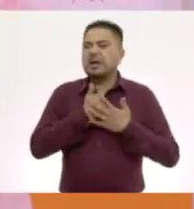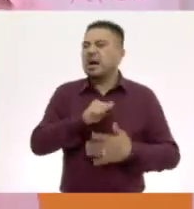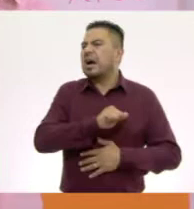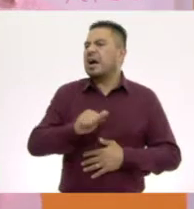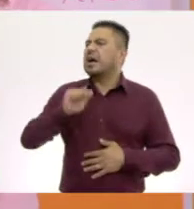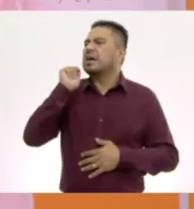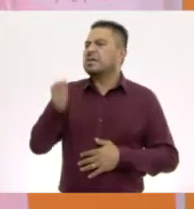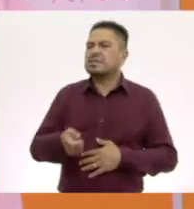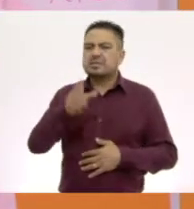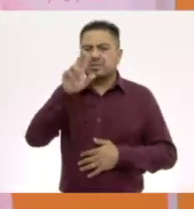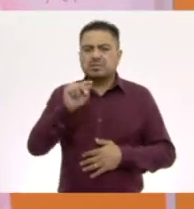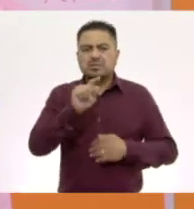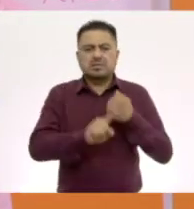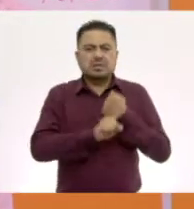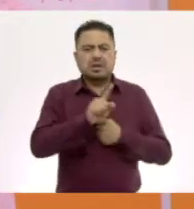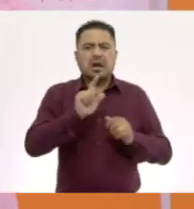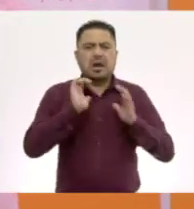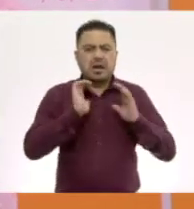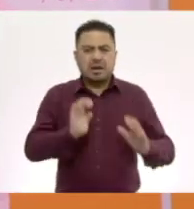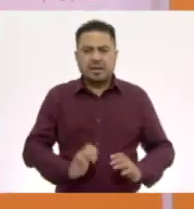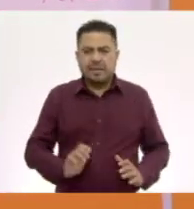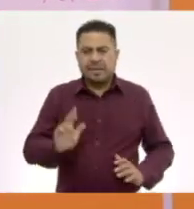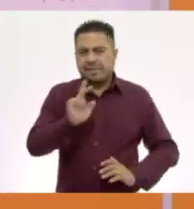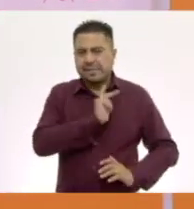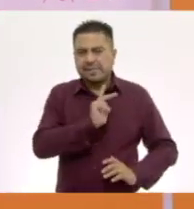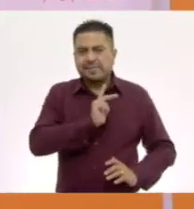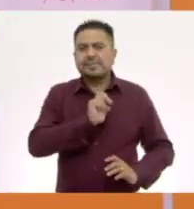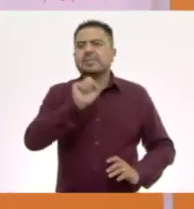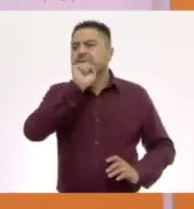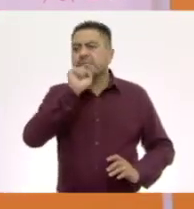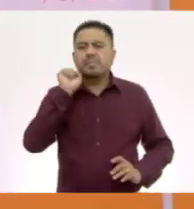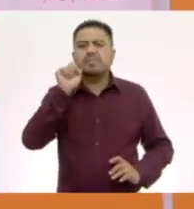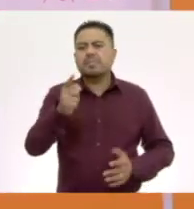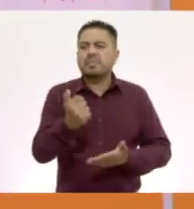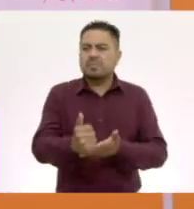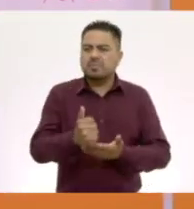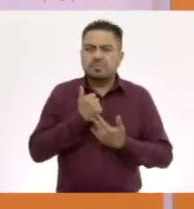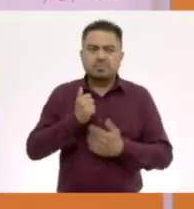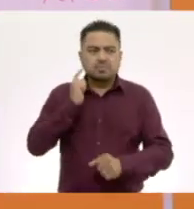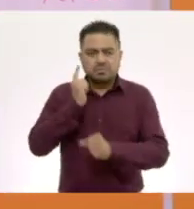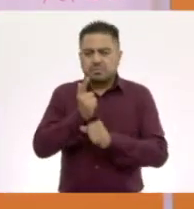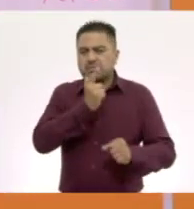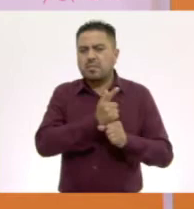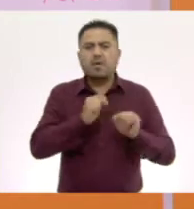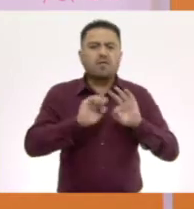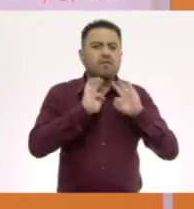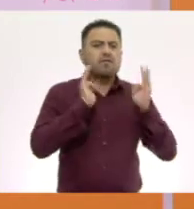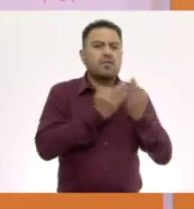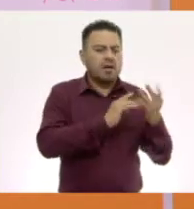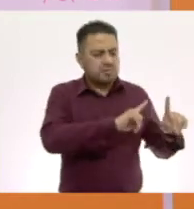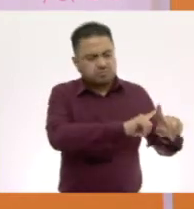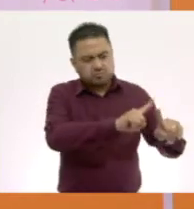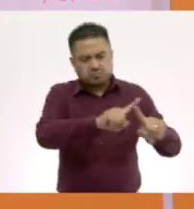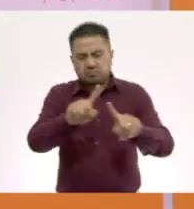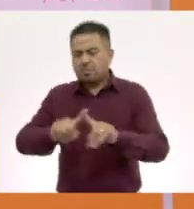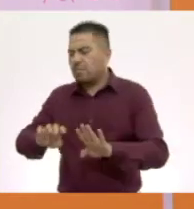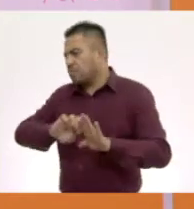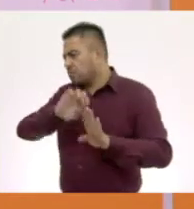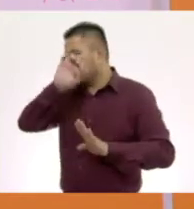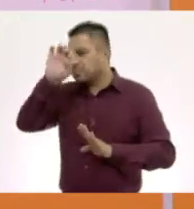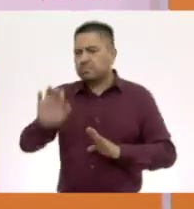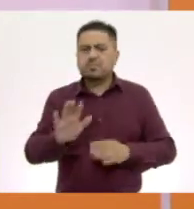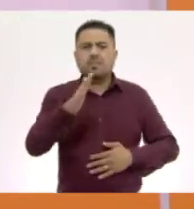no dañar mi cuerpo. También me ayuda a identificar formas. Si yo, por ejemplo,